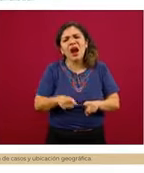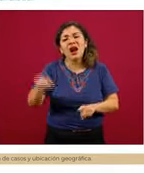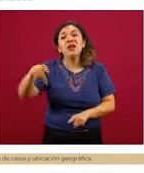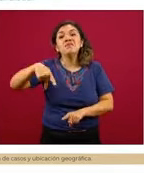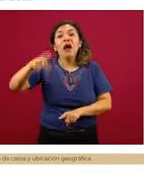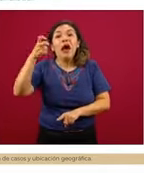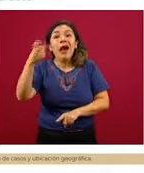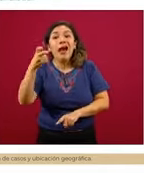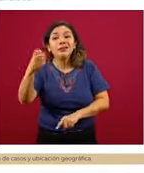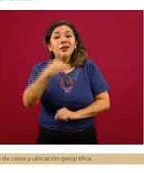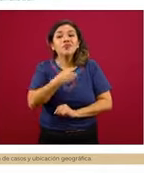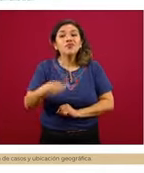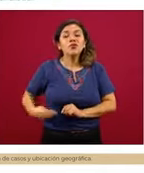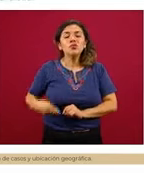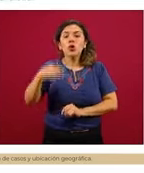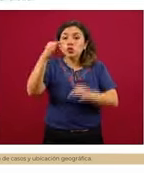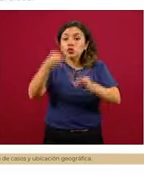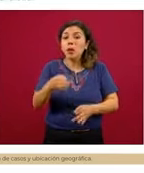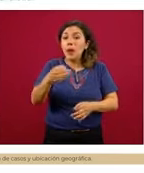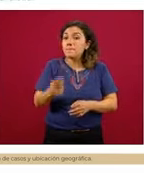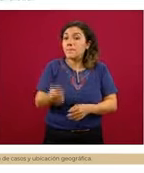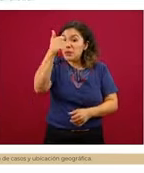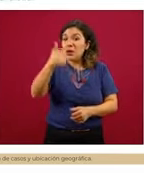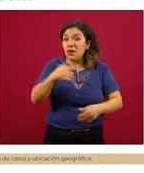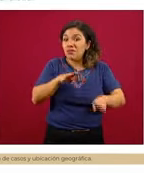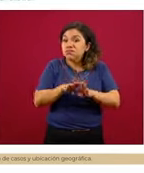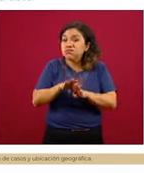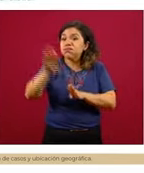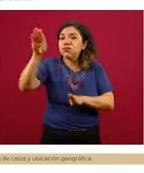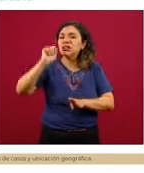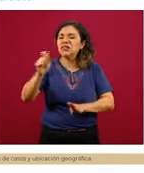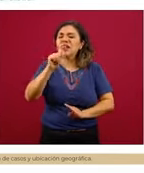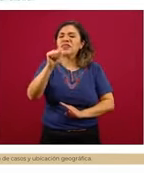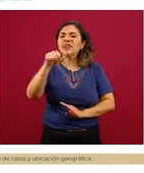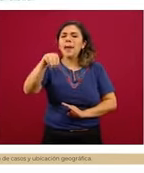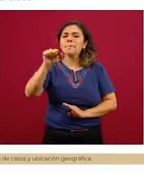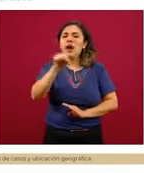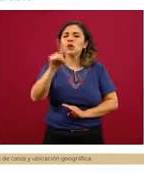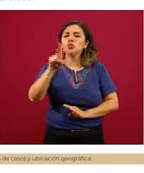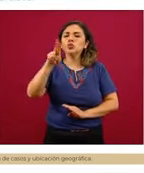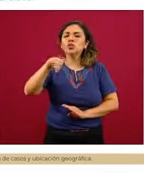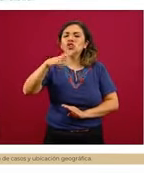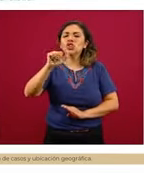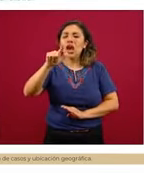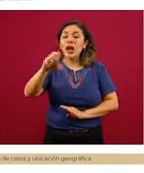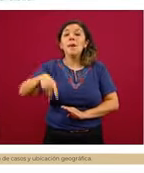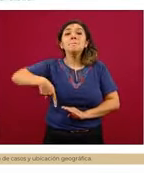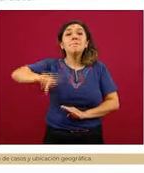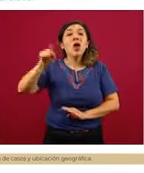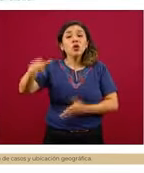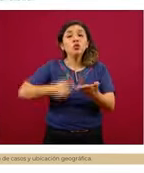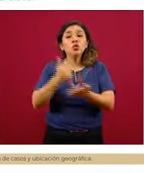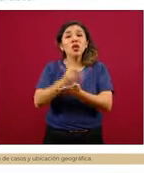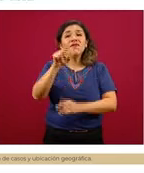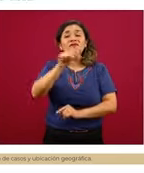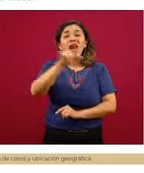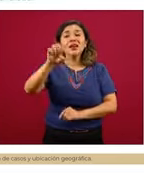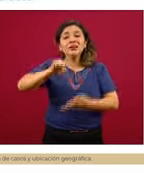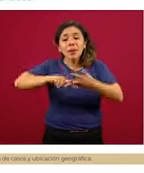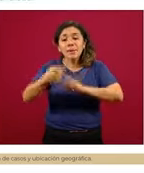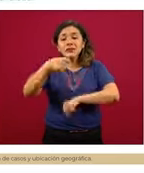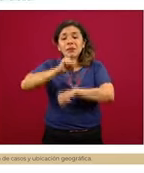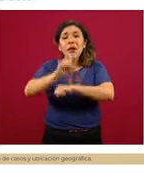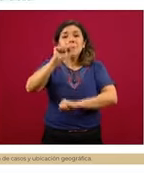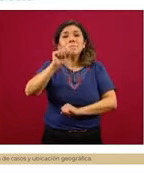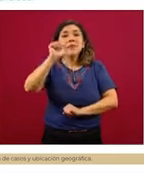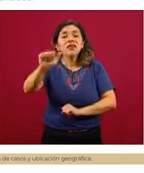fue realmente Tamazunchale el que tuvo una intensidad importante, pero fue Ciudad Valles el que a partir de la semana